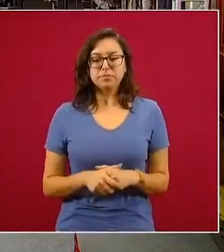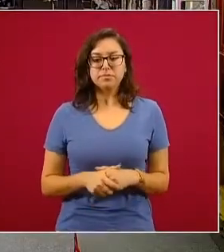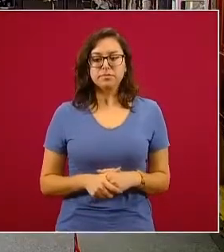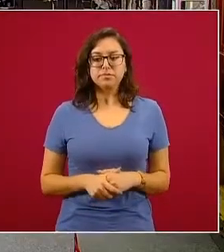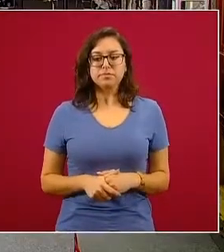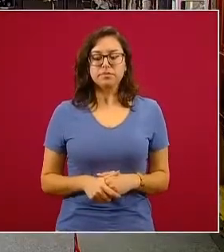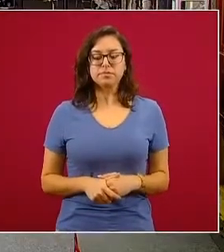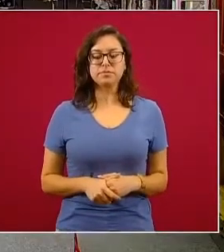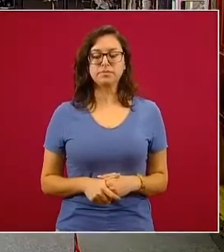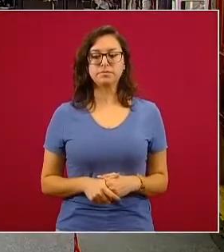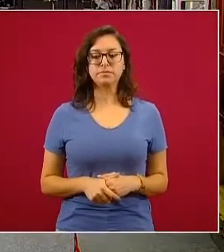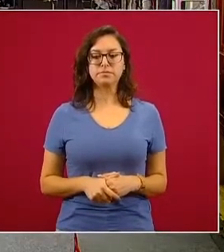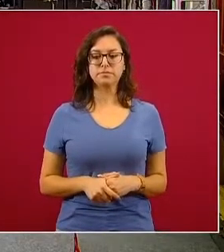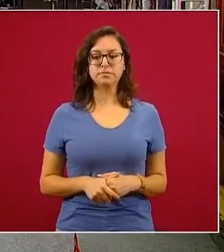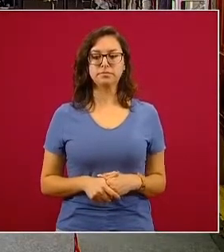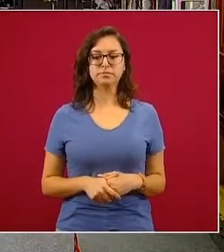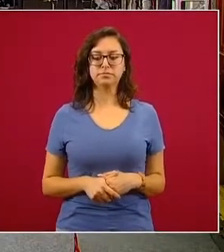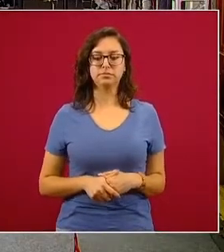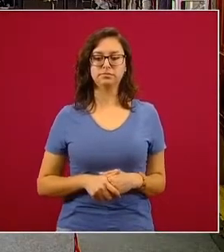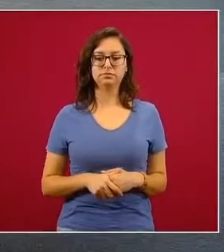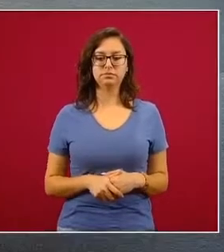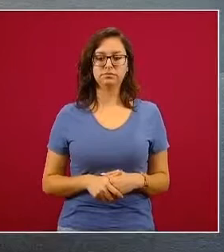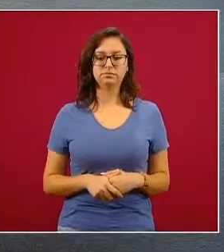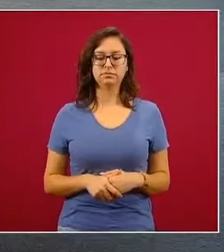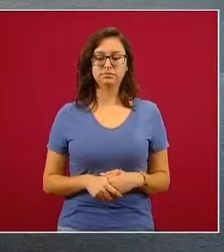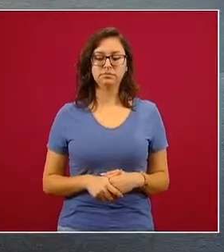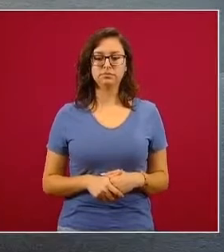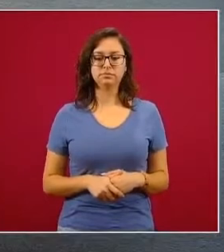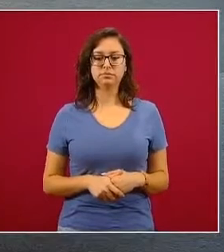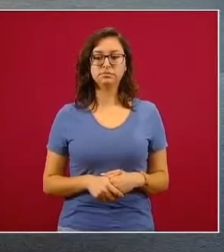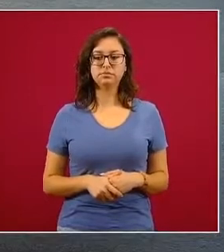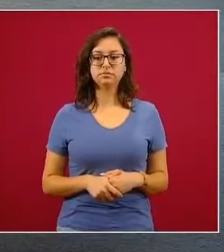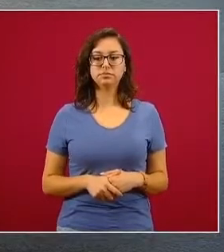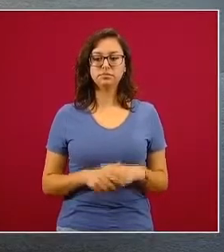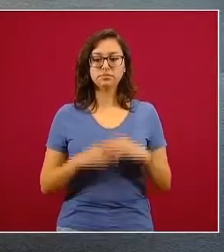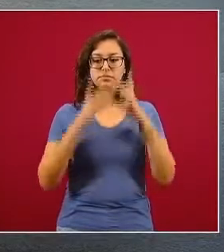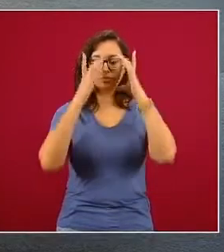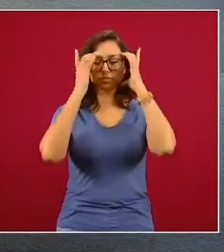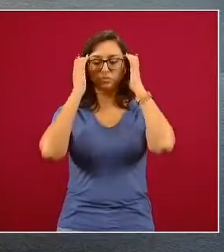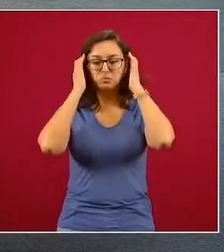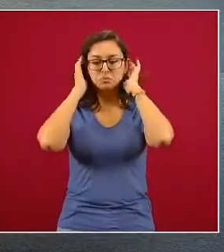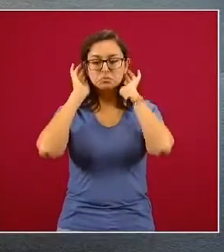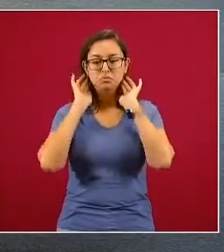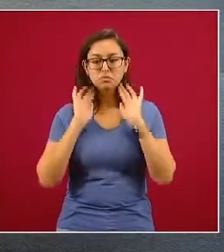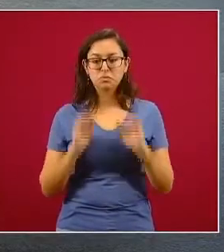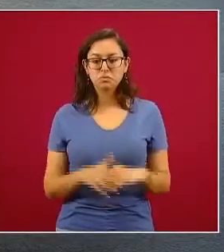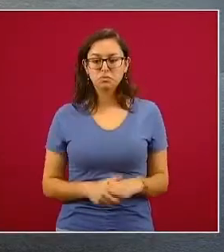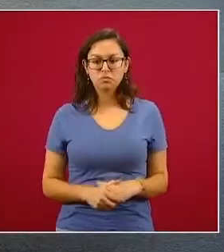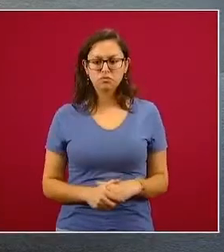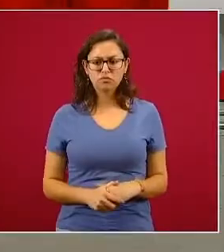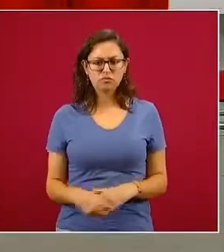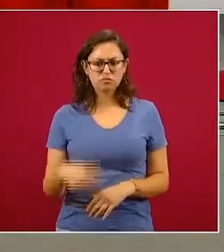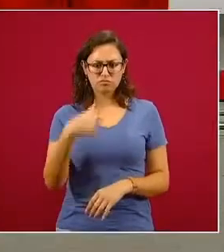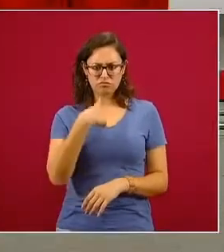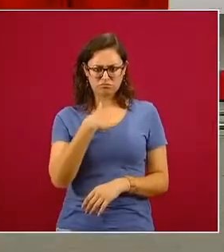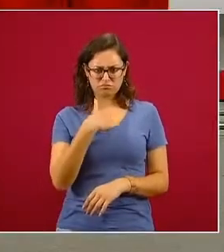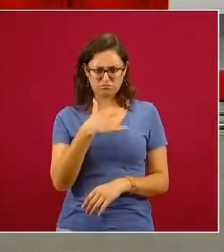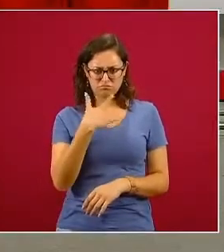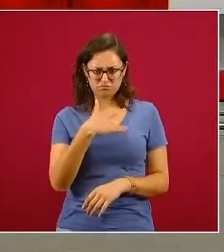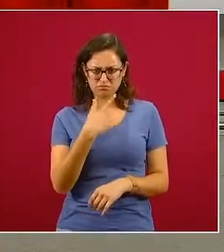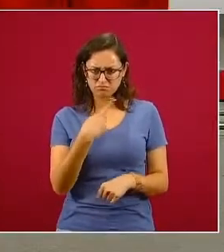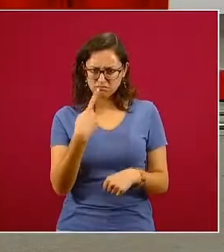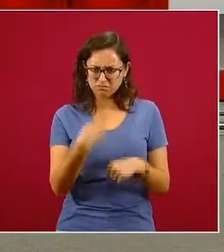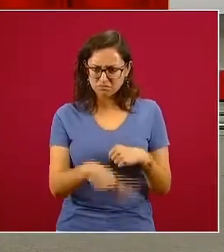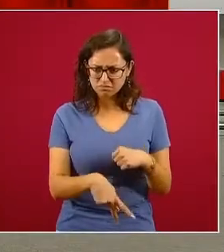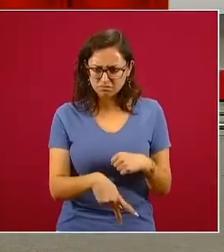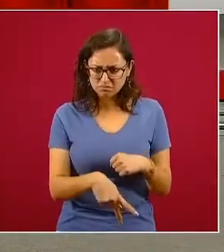Y hablaba de implicaciones, ¿qué implicaciones podría tener? No he hablado de implicaciones, no creo que tenga ninguna implicación.